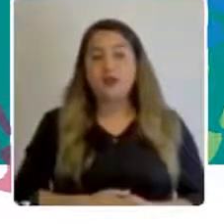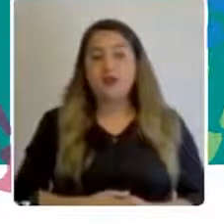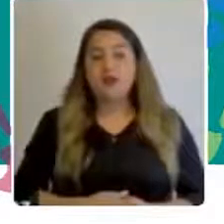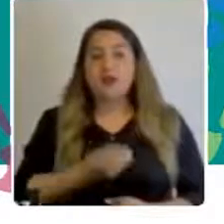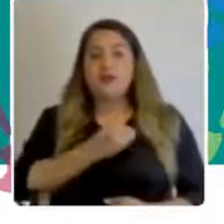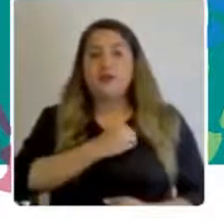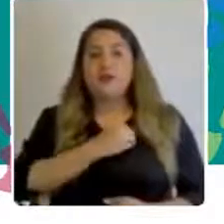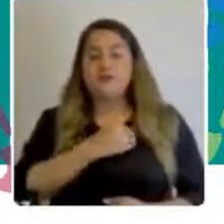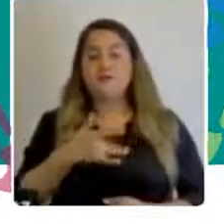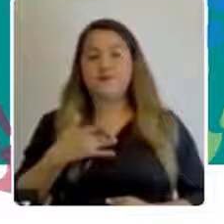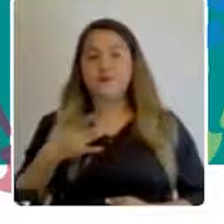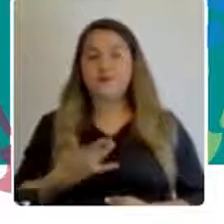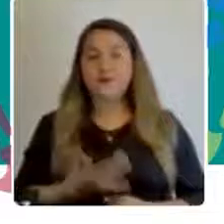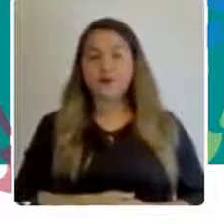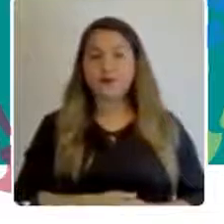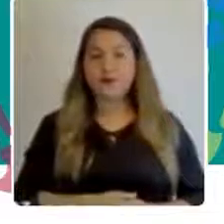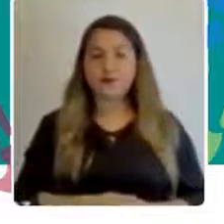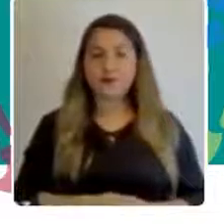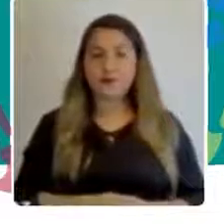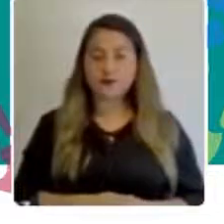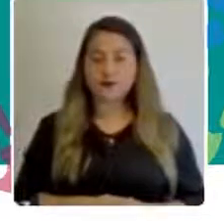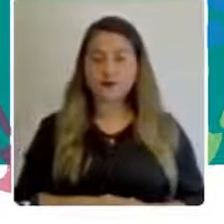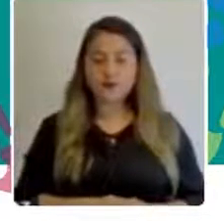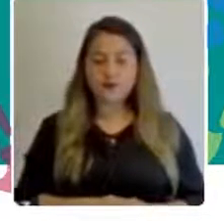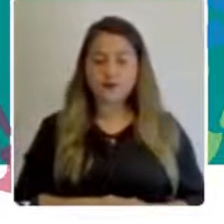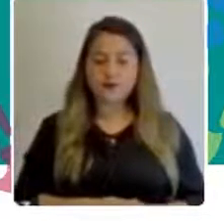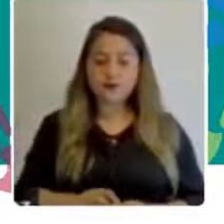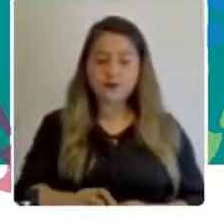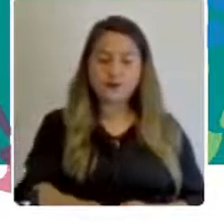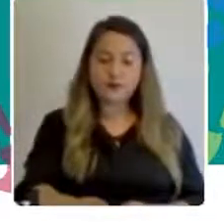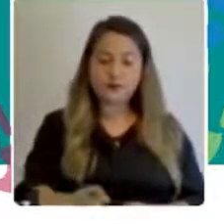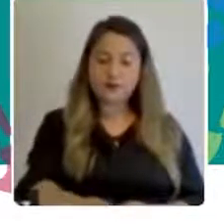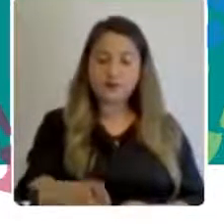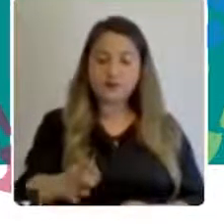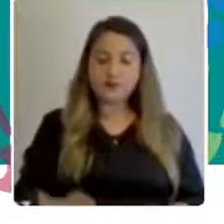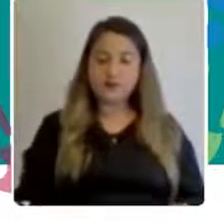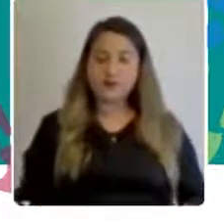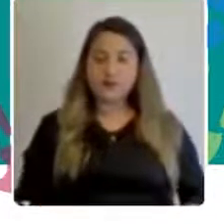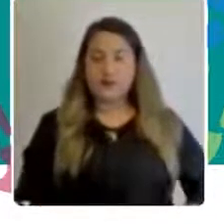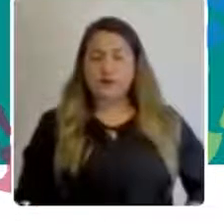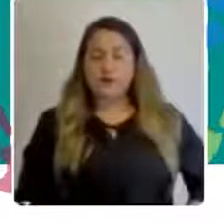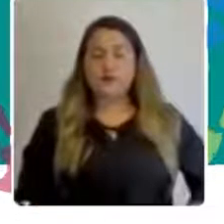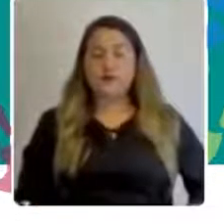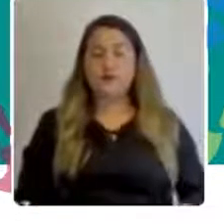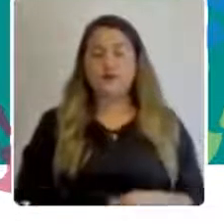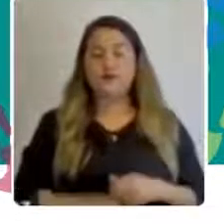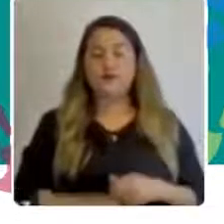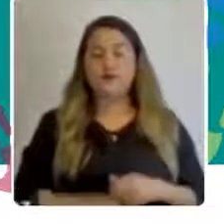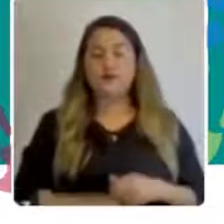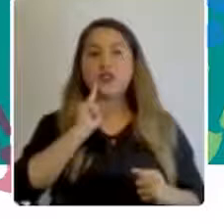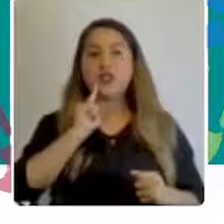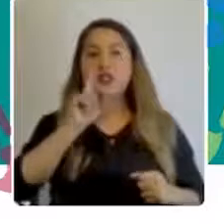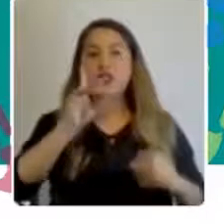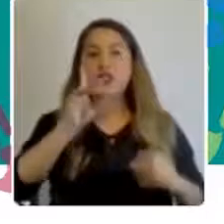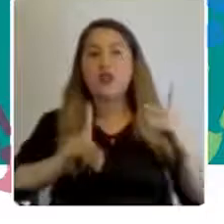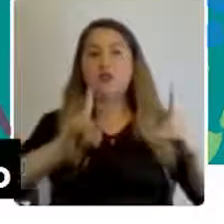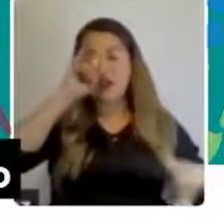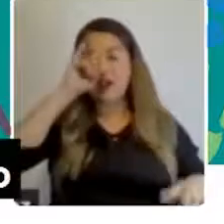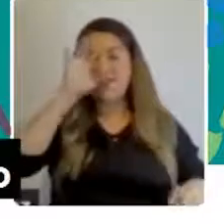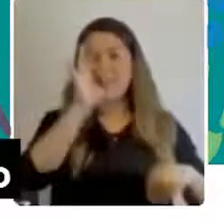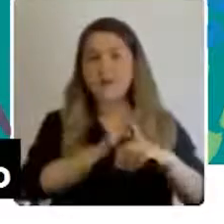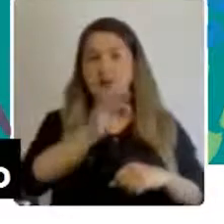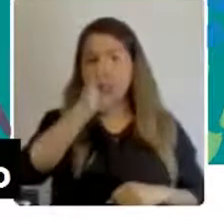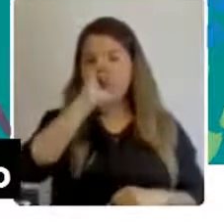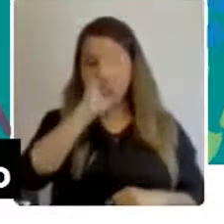millones y en el mundo de 300 millones que podrían tener una enfermedad rara alguna vez en su vida.